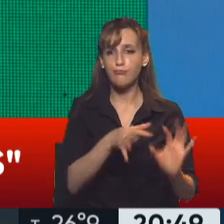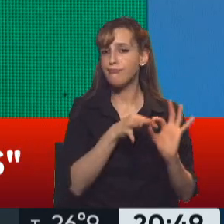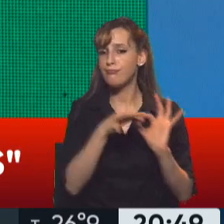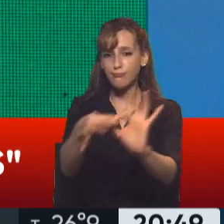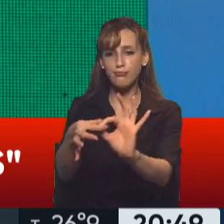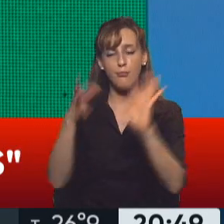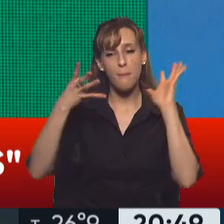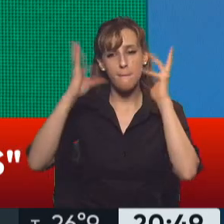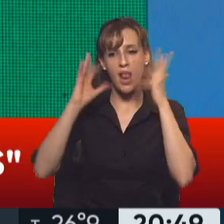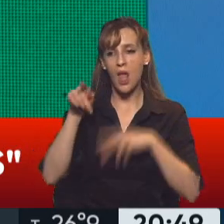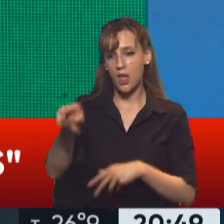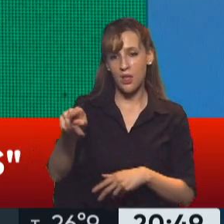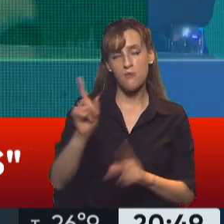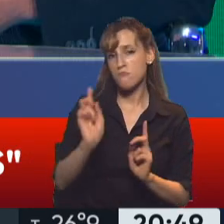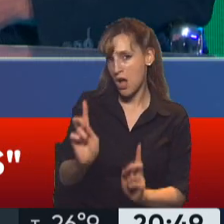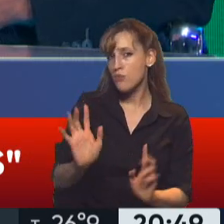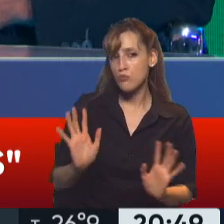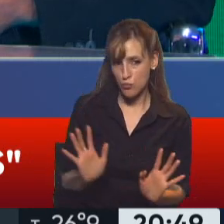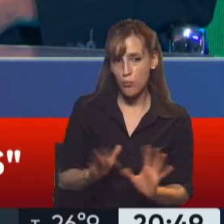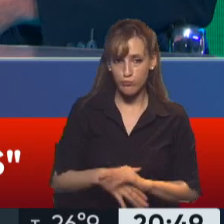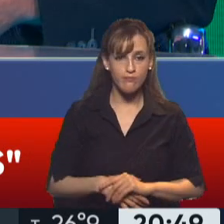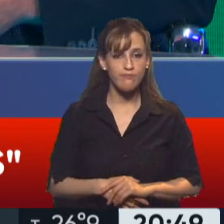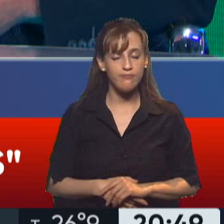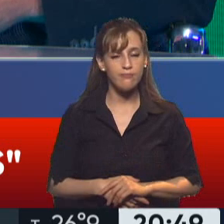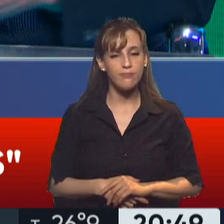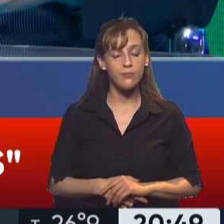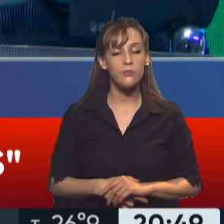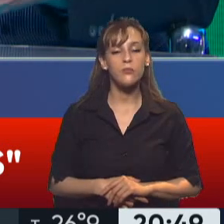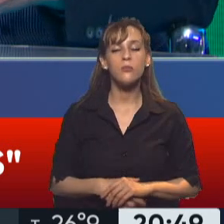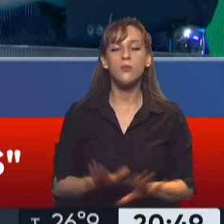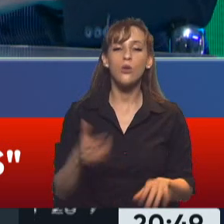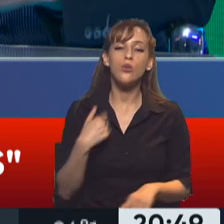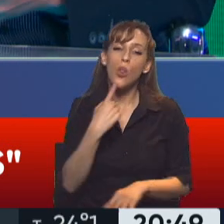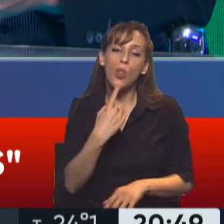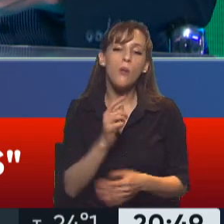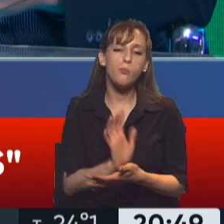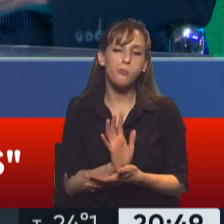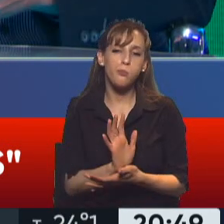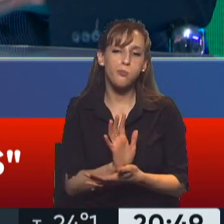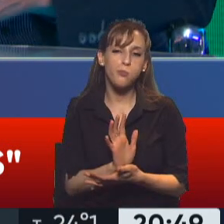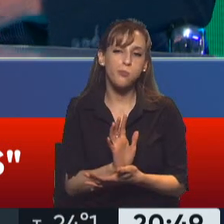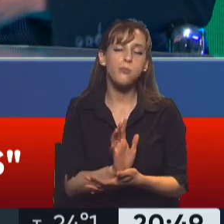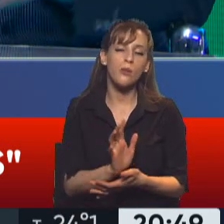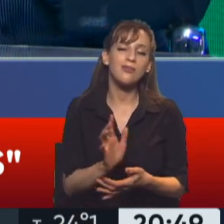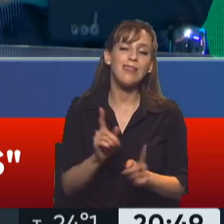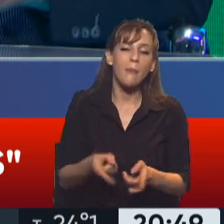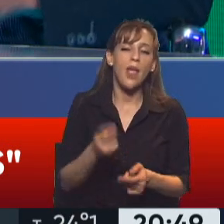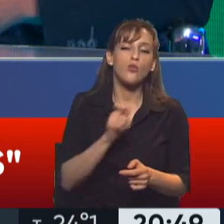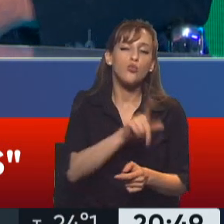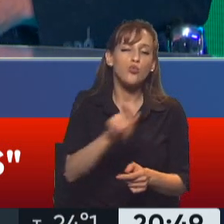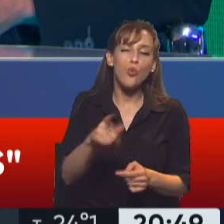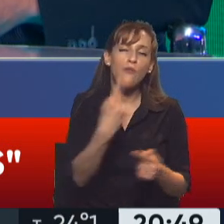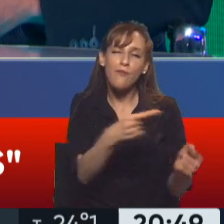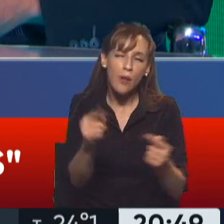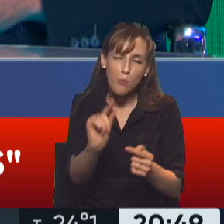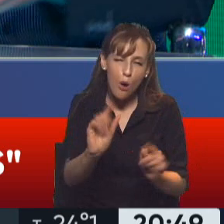Milei, que aparte es recíproco, es mutuo, ¿no? Así que los ubicaría como parte, por supuesto, con sus matices y distinciones, pero como parte de una